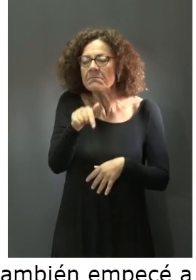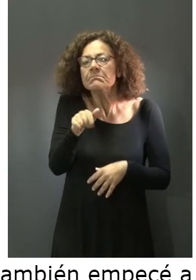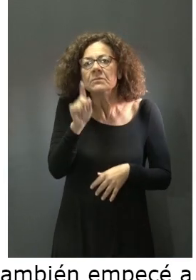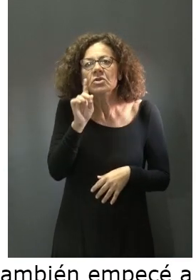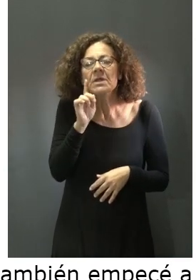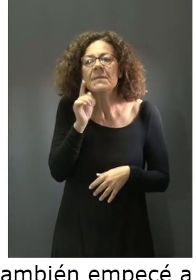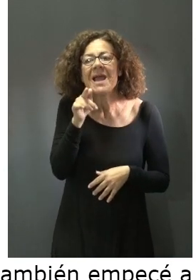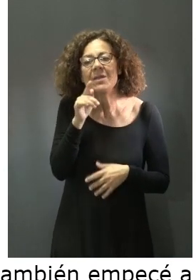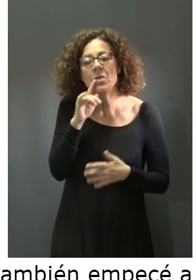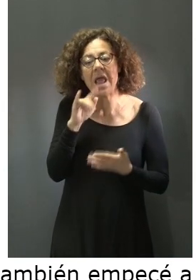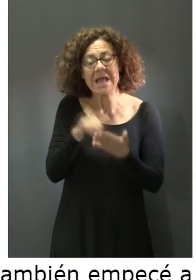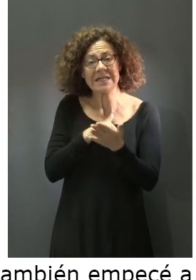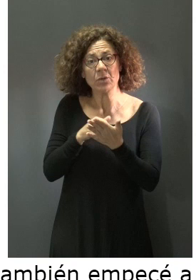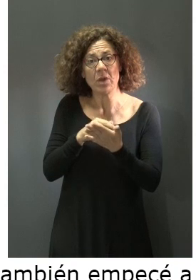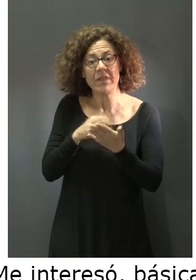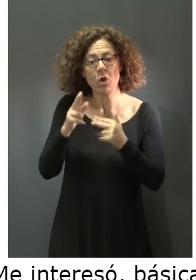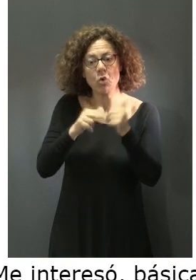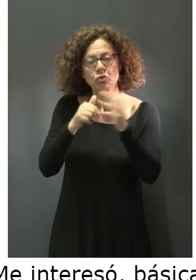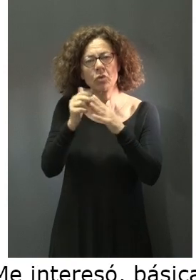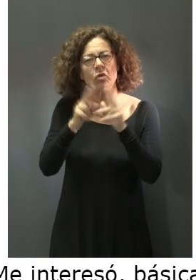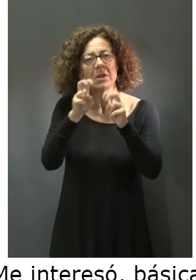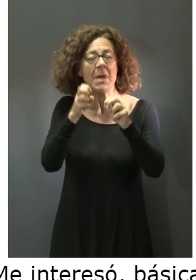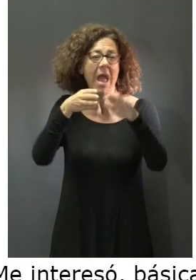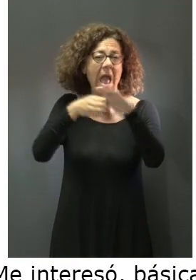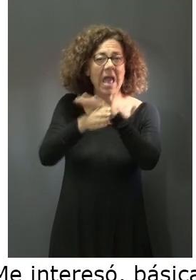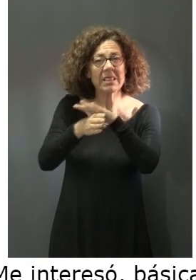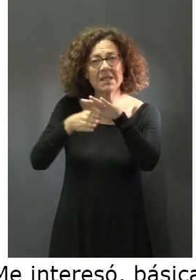en construcción todo el tema de accesibilidad